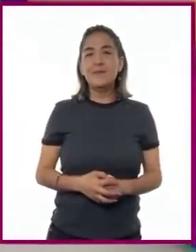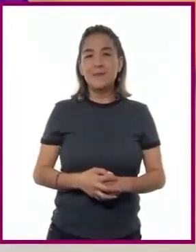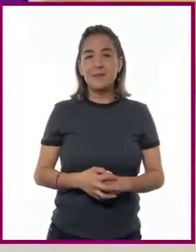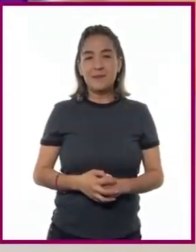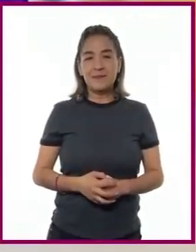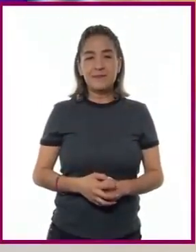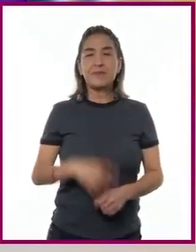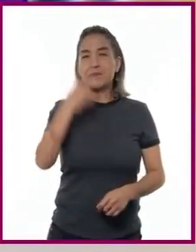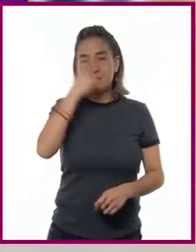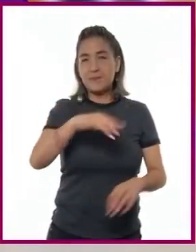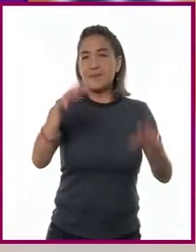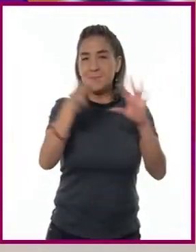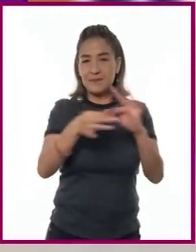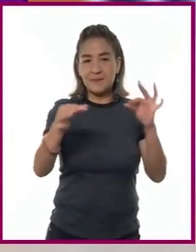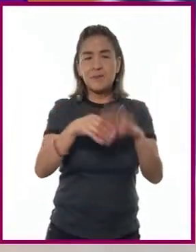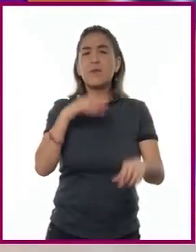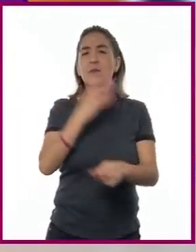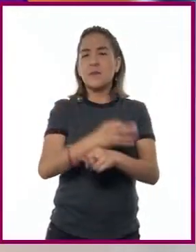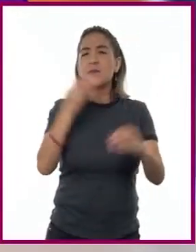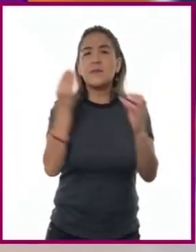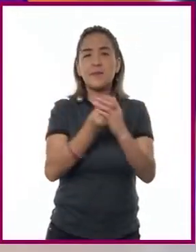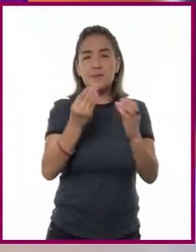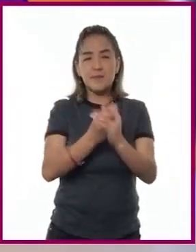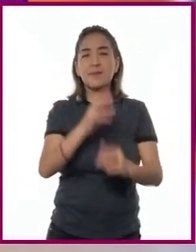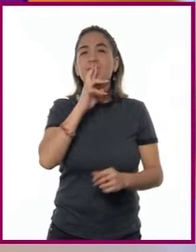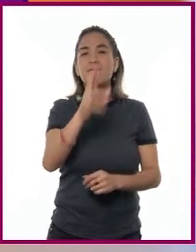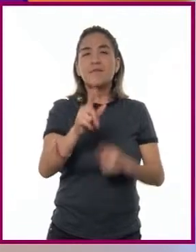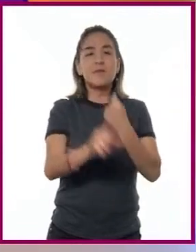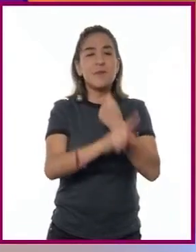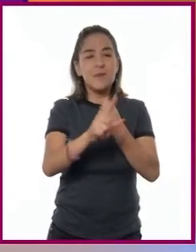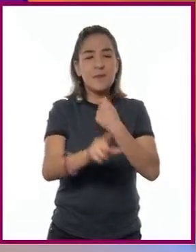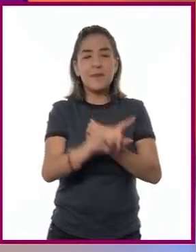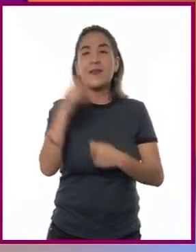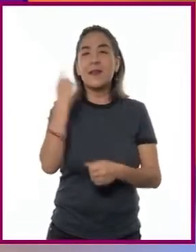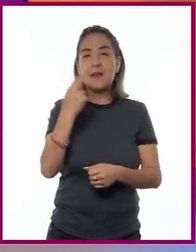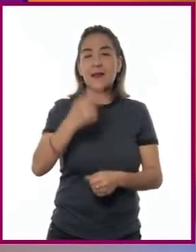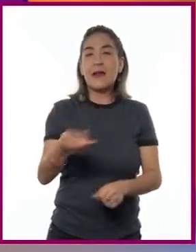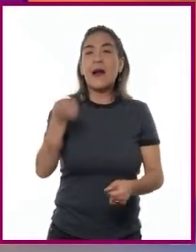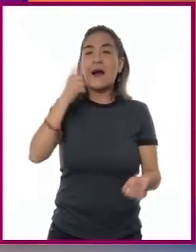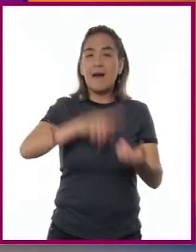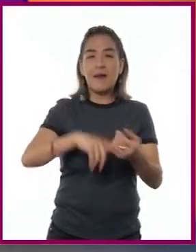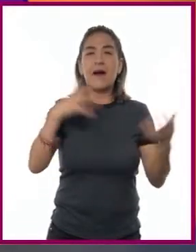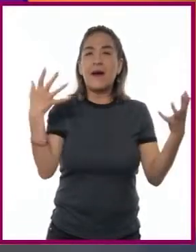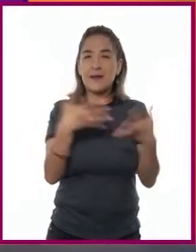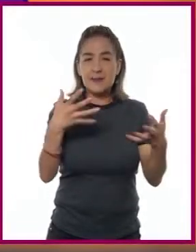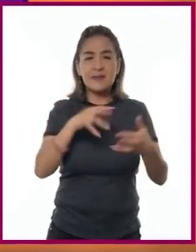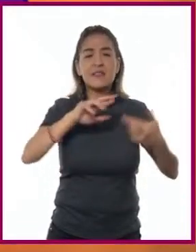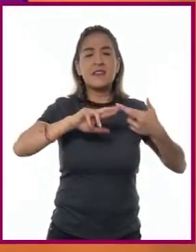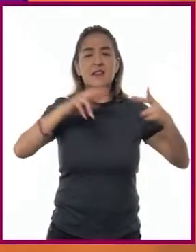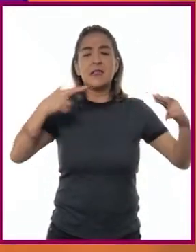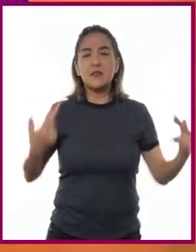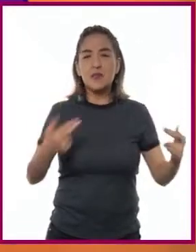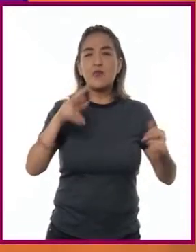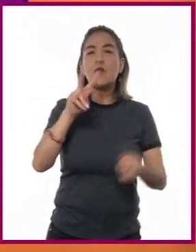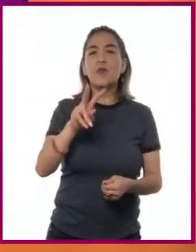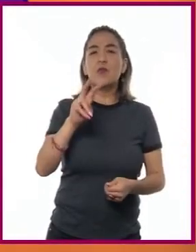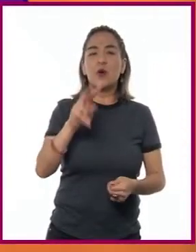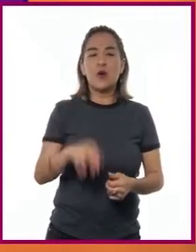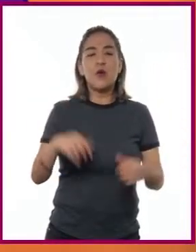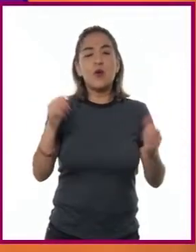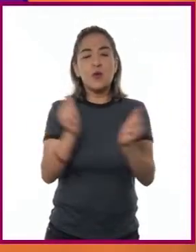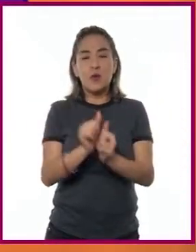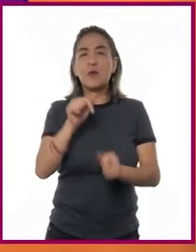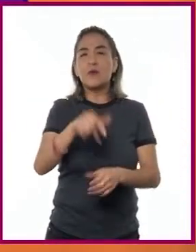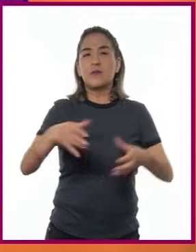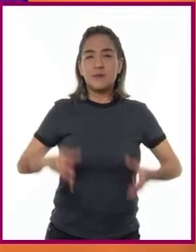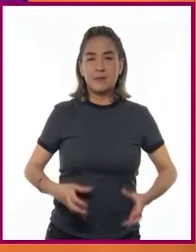En esta sesión se resolverán problemas en los que se requiere aplicar la relación entre el volumen y la